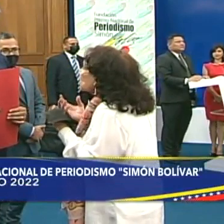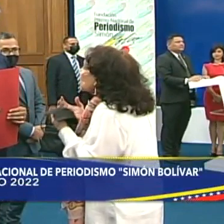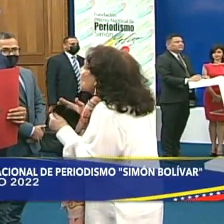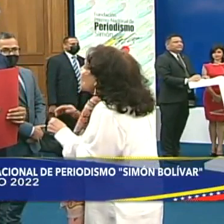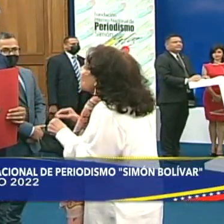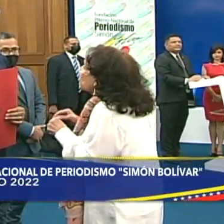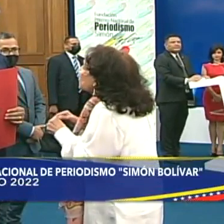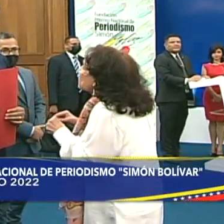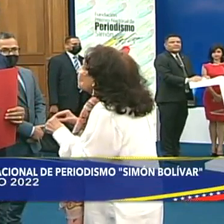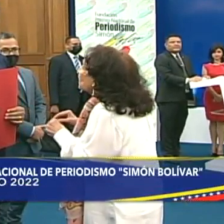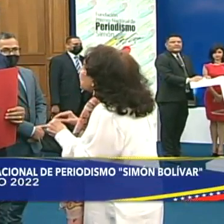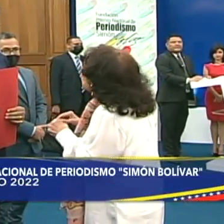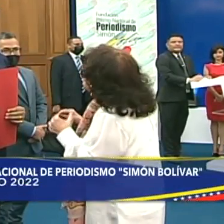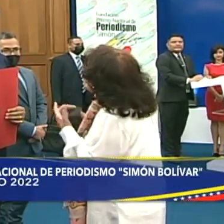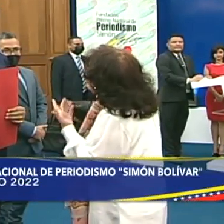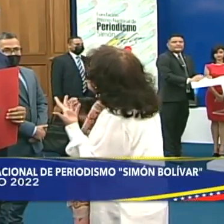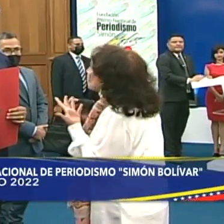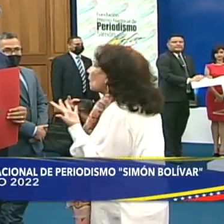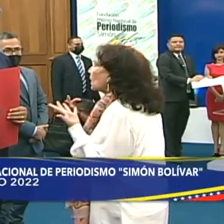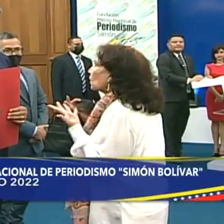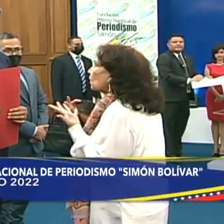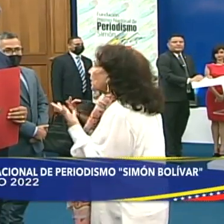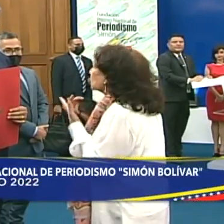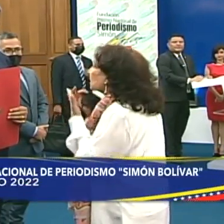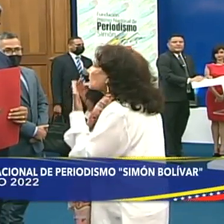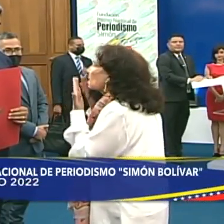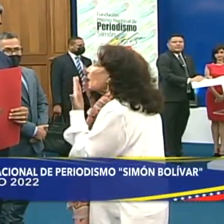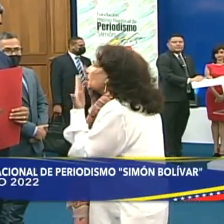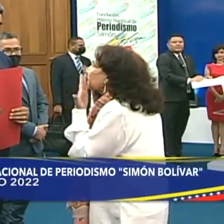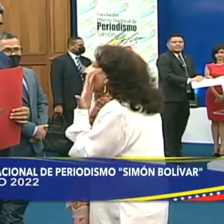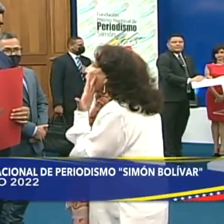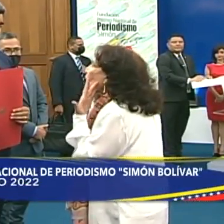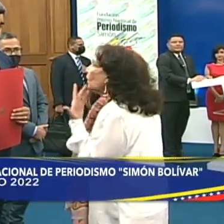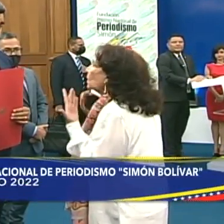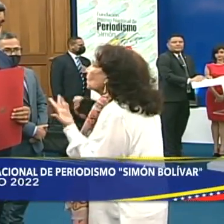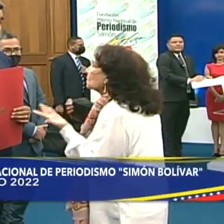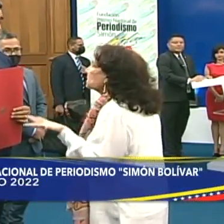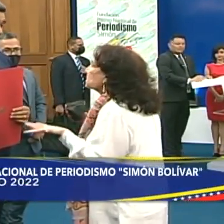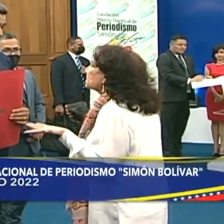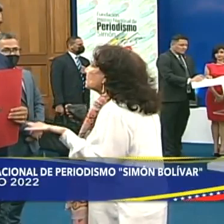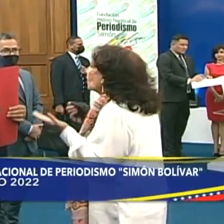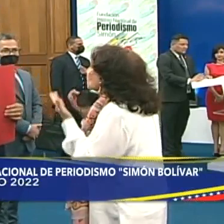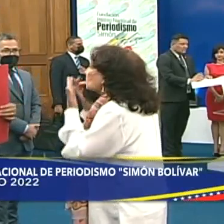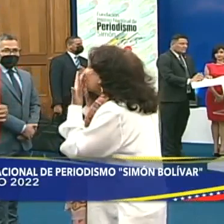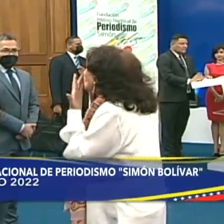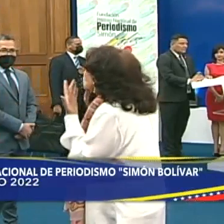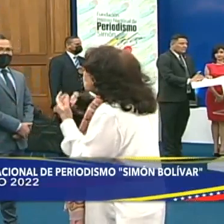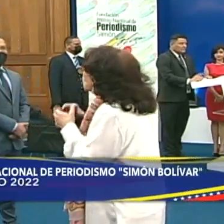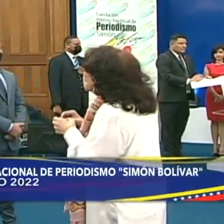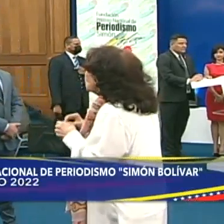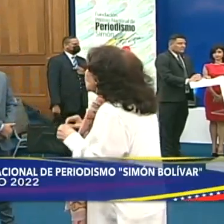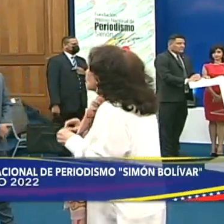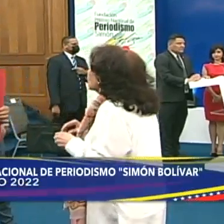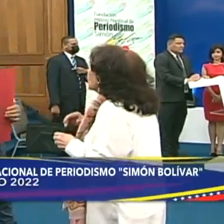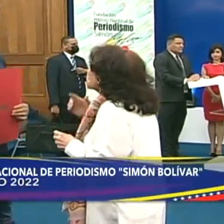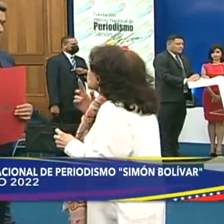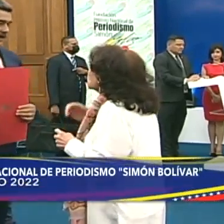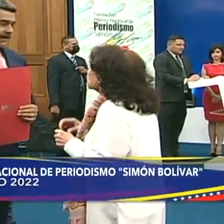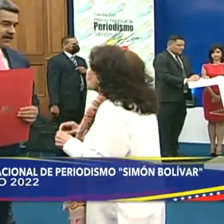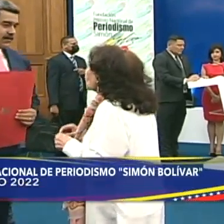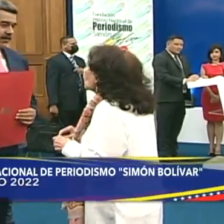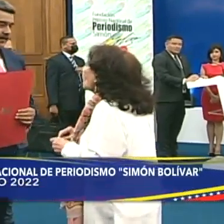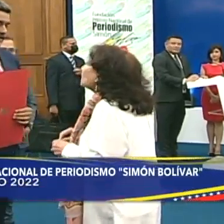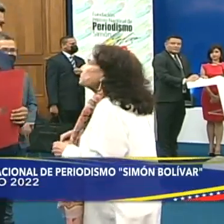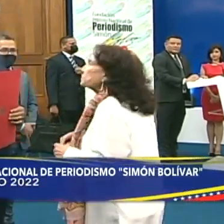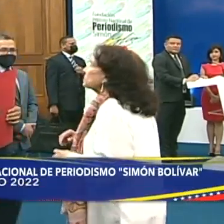de la comunicación, siempre apostando también a la defensa a través de la investigación, a través de nuevos métodos